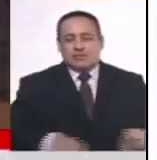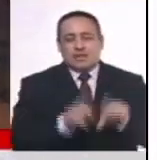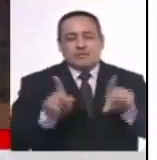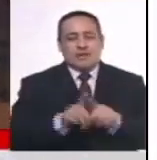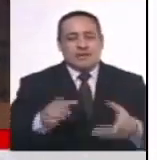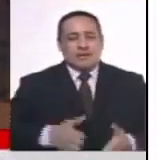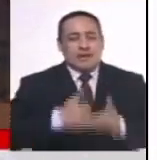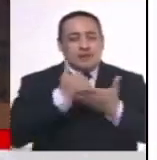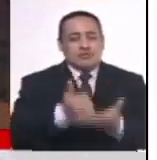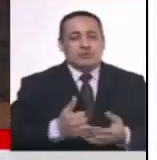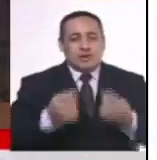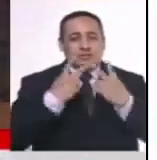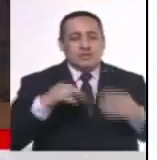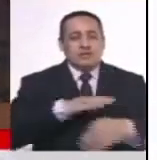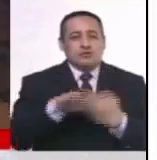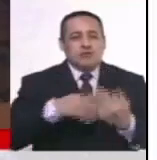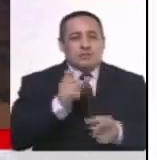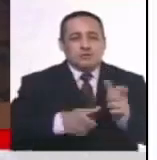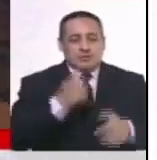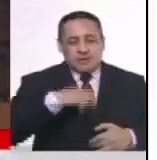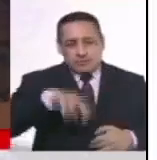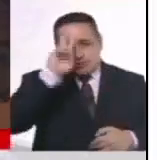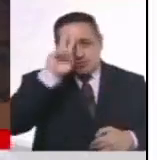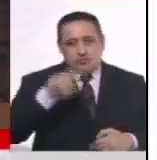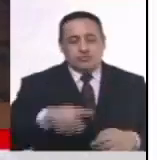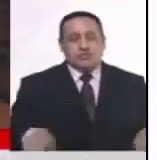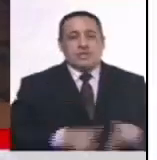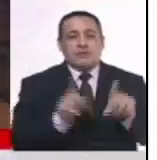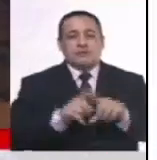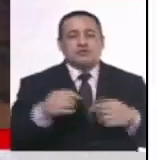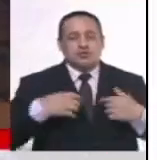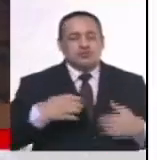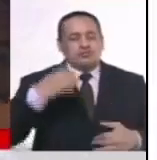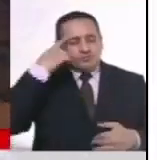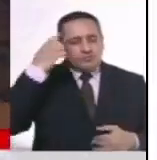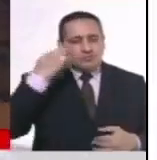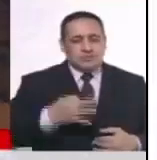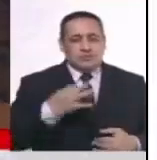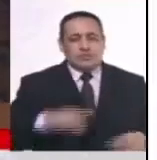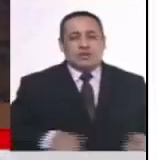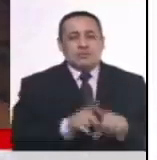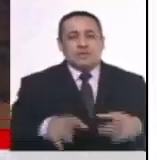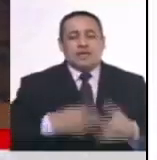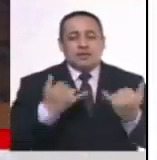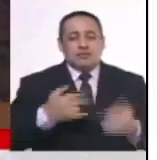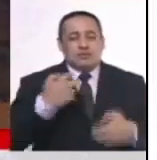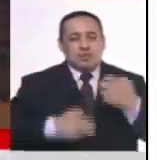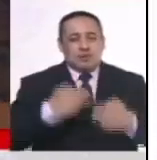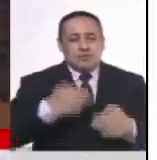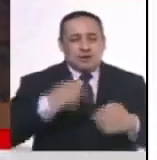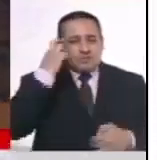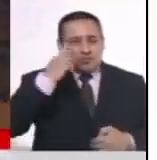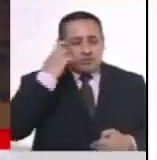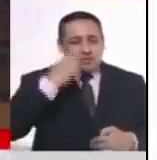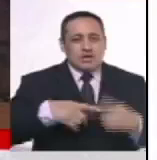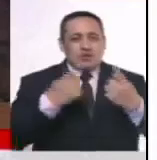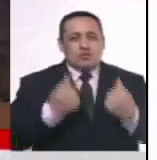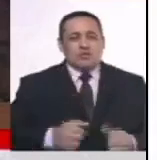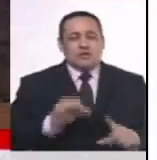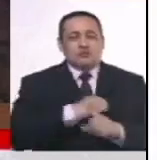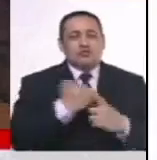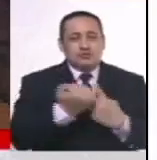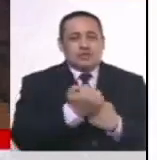el beneficio de todos los peruanos. Somos conscientes de la actual crisis política, económica y